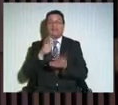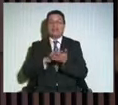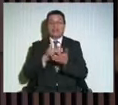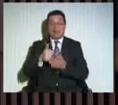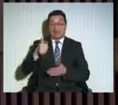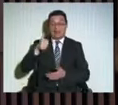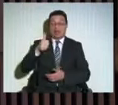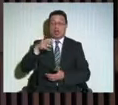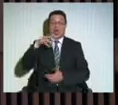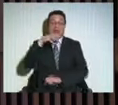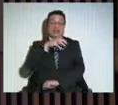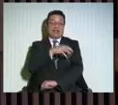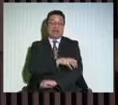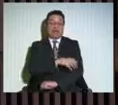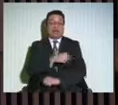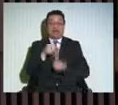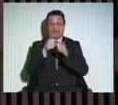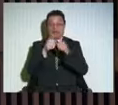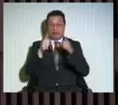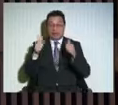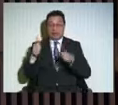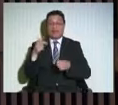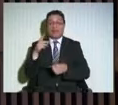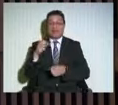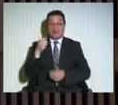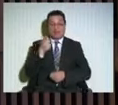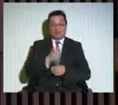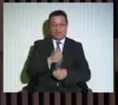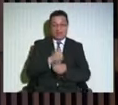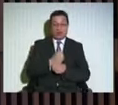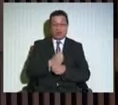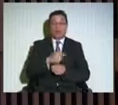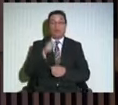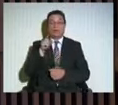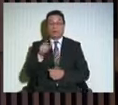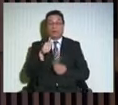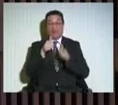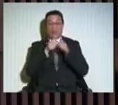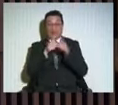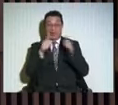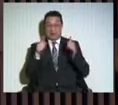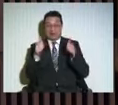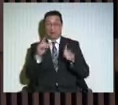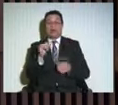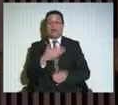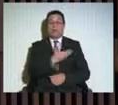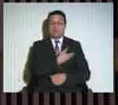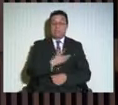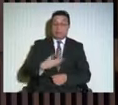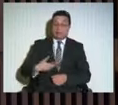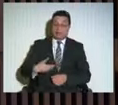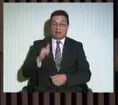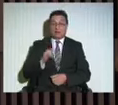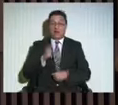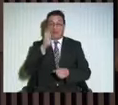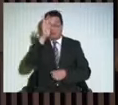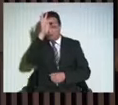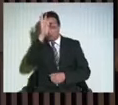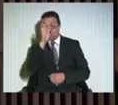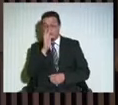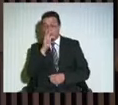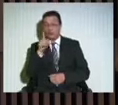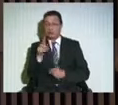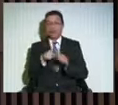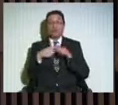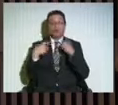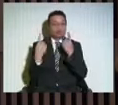regional, a las dirigentes de las trabajadores, a las dirigentes, a la presidenta, de los funcionarios, a